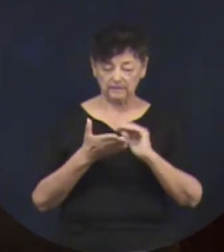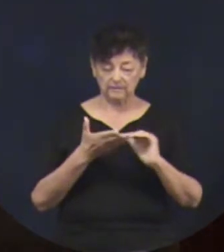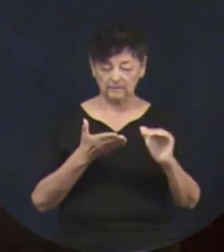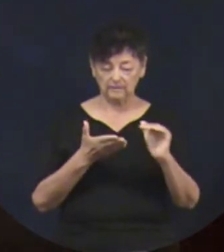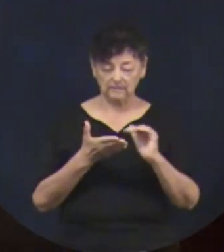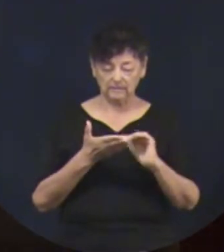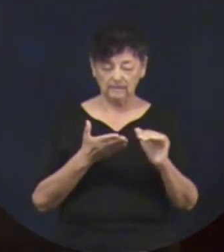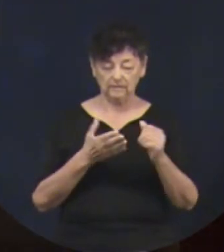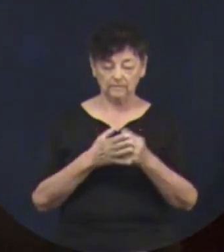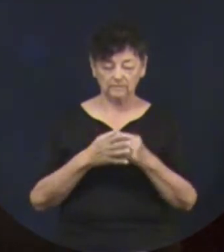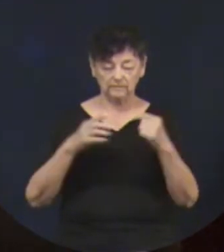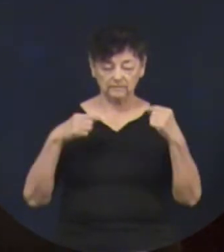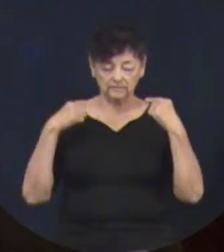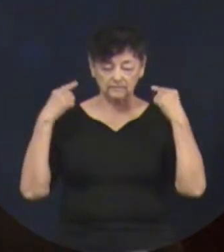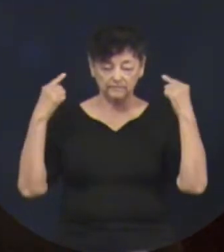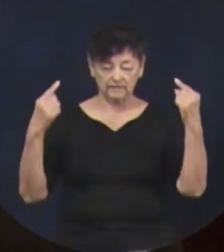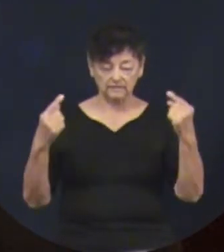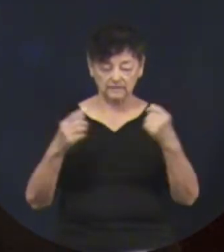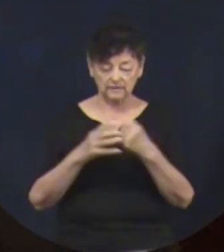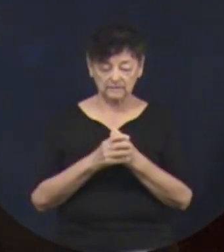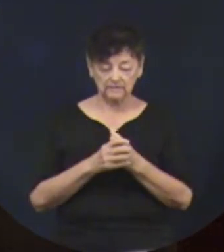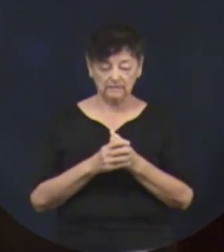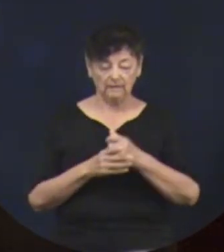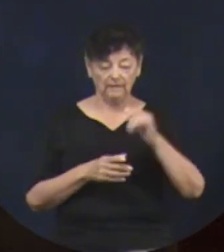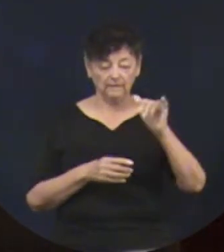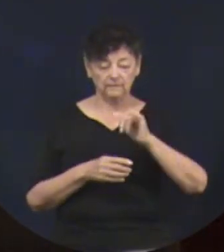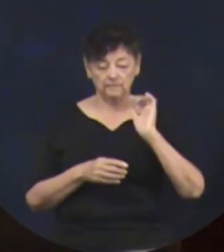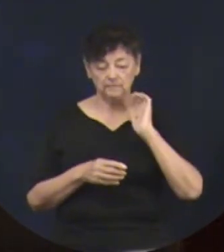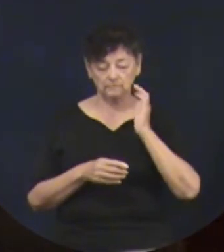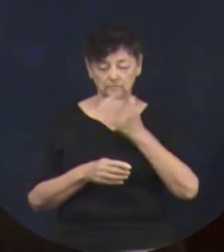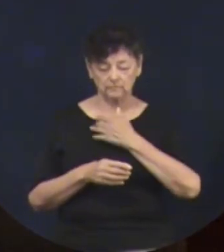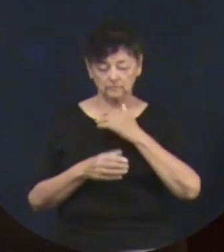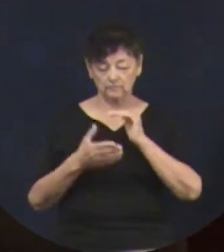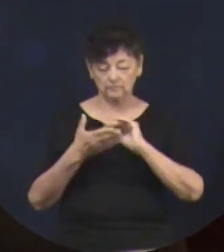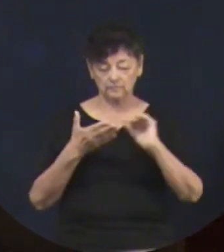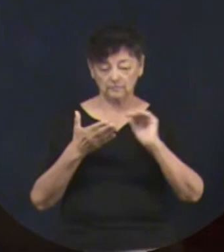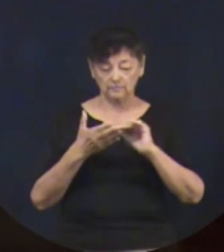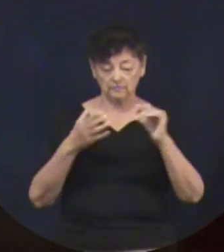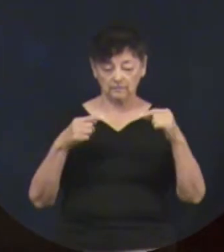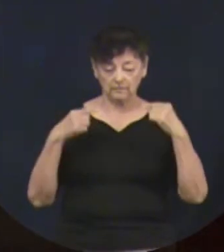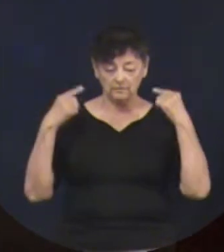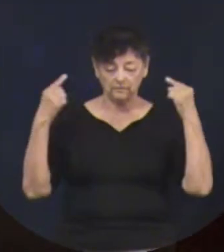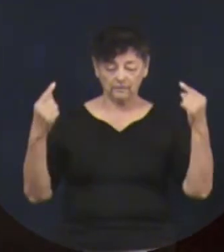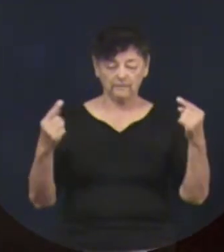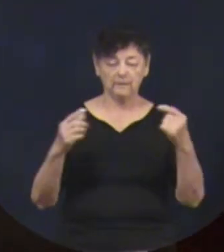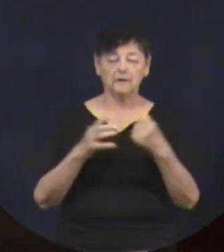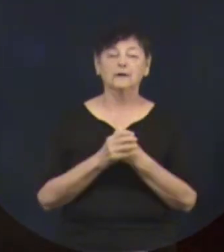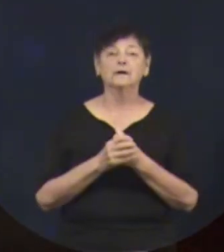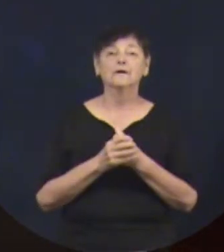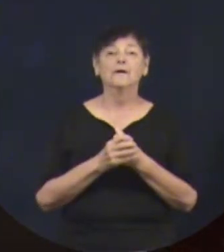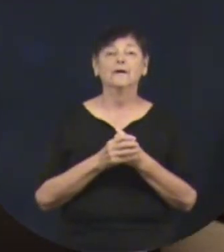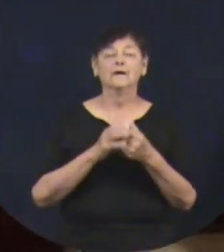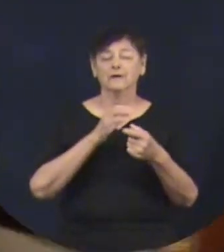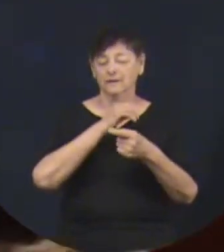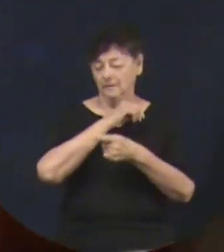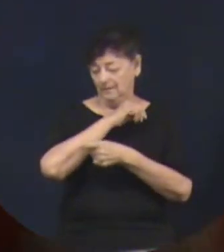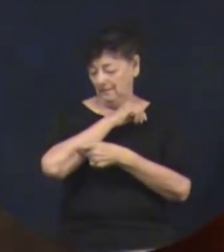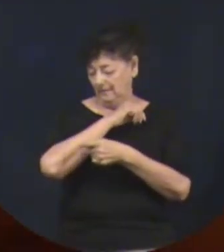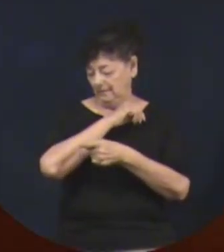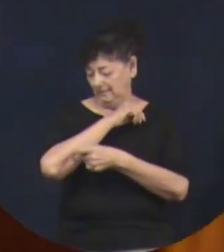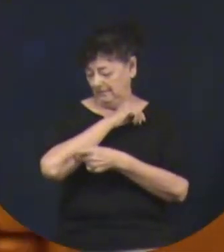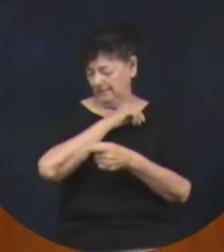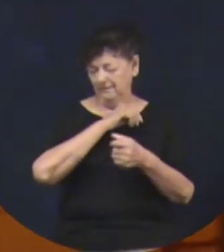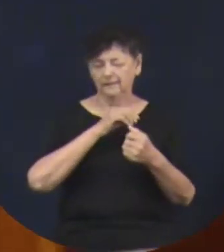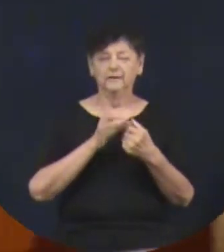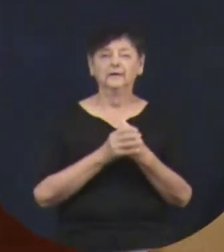cada día, perdona nuestras ofensas, como también nosotros perdonamos a los que nos ofenden. No nos dejes